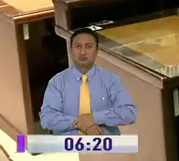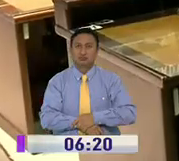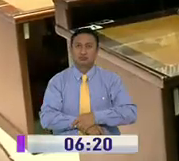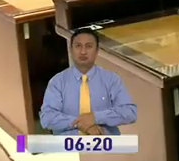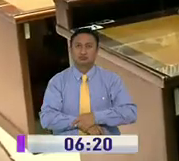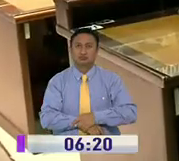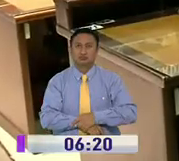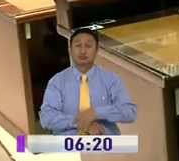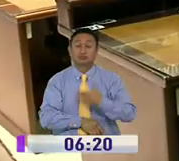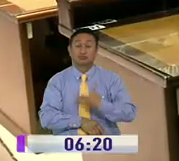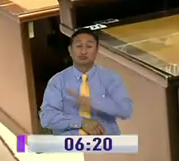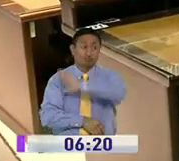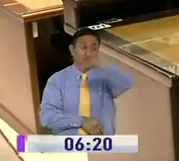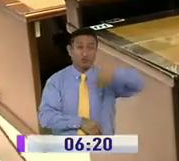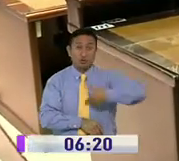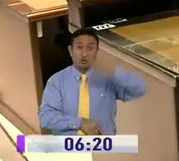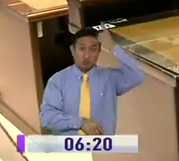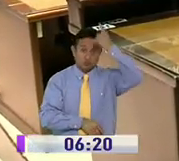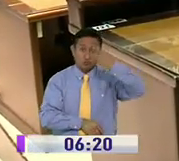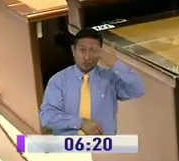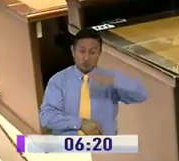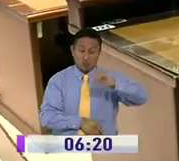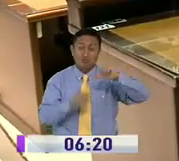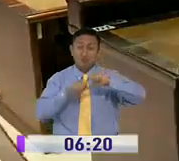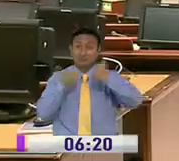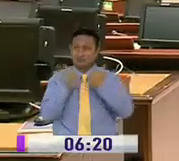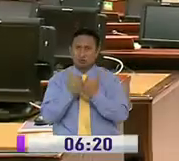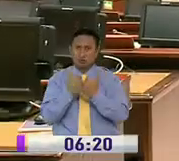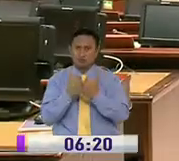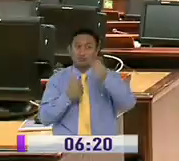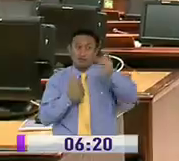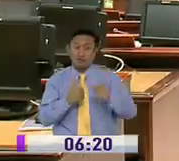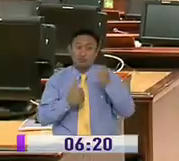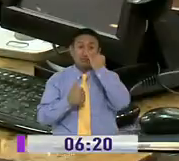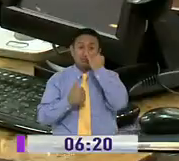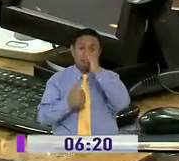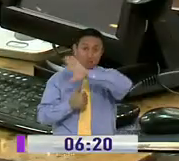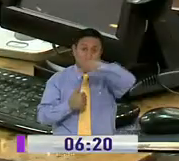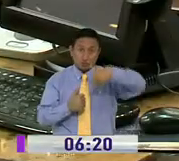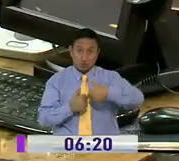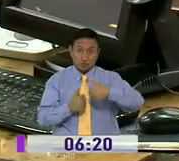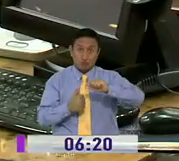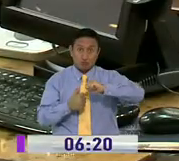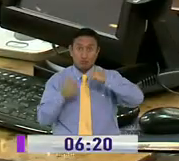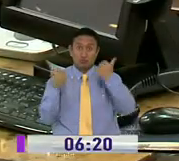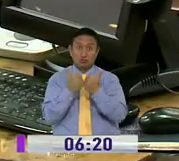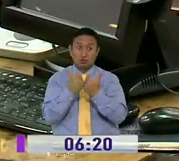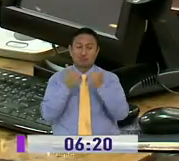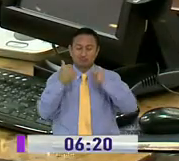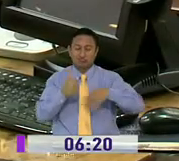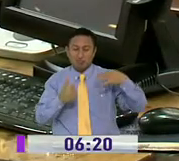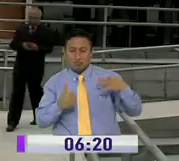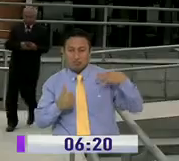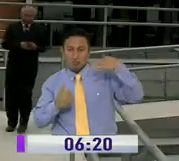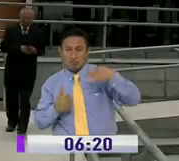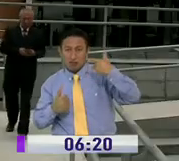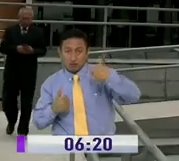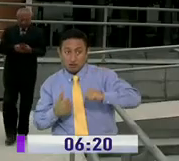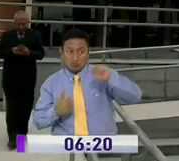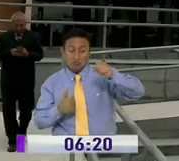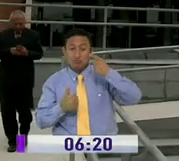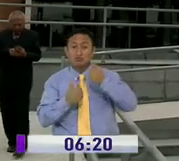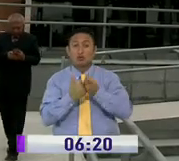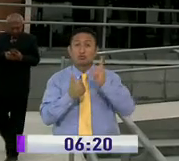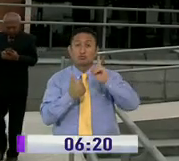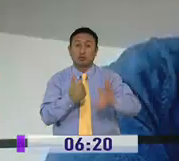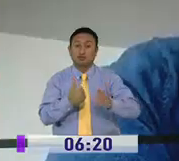aporte institucional. No solamente los asambleístas lo harán, sino también el personal de la legislatura, que voluntariamente quiera realizar esta